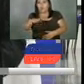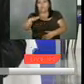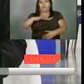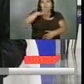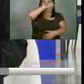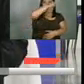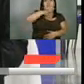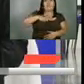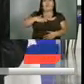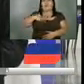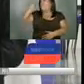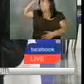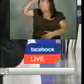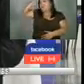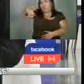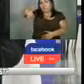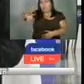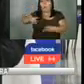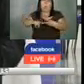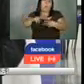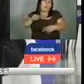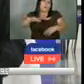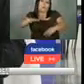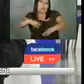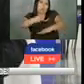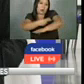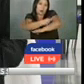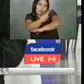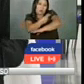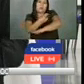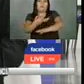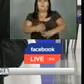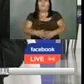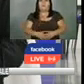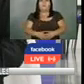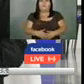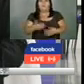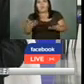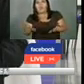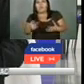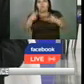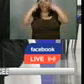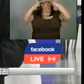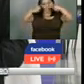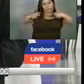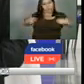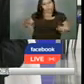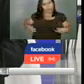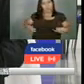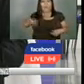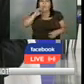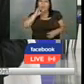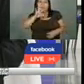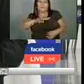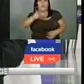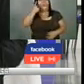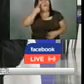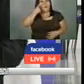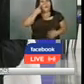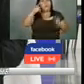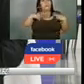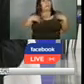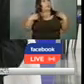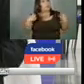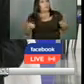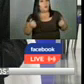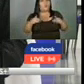termográficas, también en los diferentes puntos terrestres, hay personal tomando la temperatura, haciendo un análisis, se le pide que utilicen todas las medidas correspondientes,